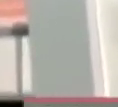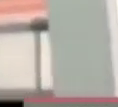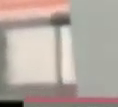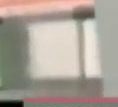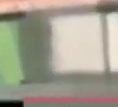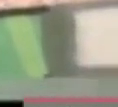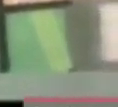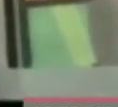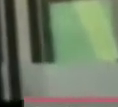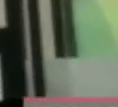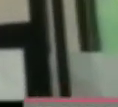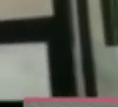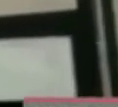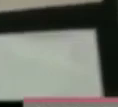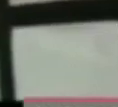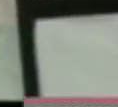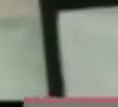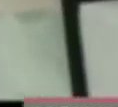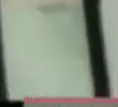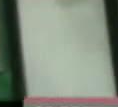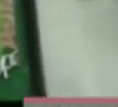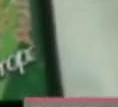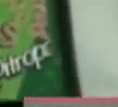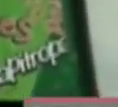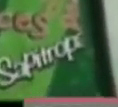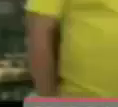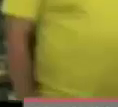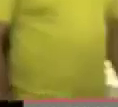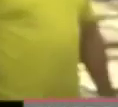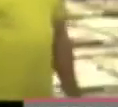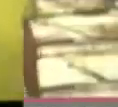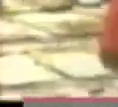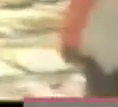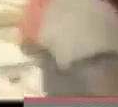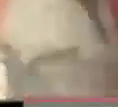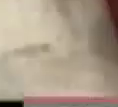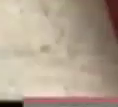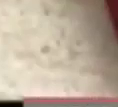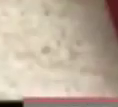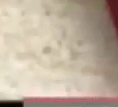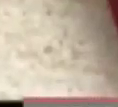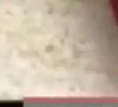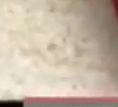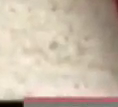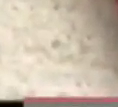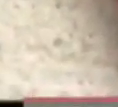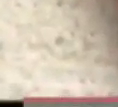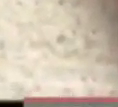que necesite. Y se manda su carrito de una vez, eso todo. Y se va en su autobús feliz y contento.